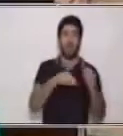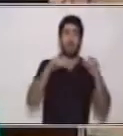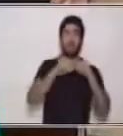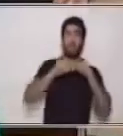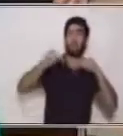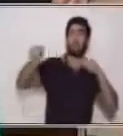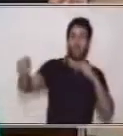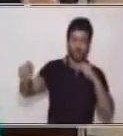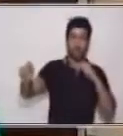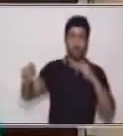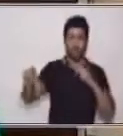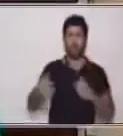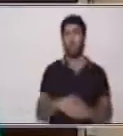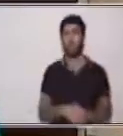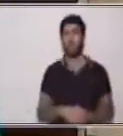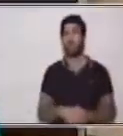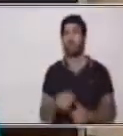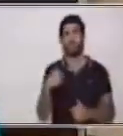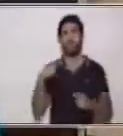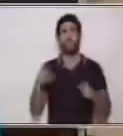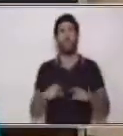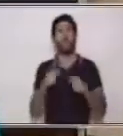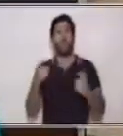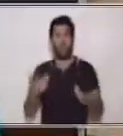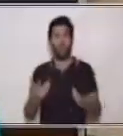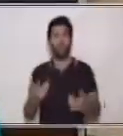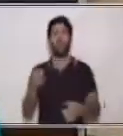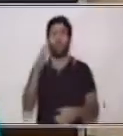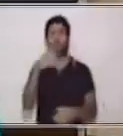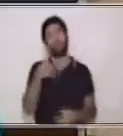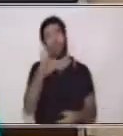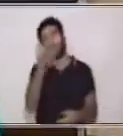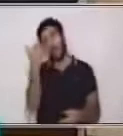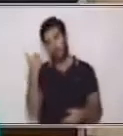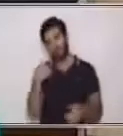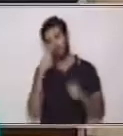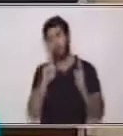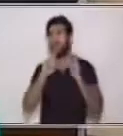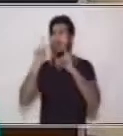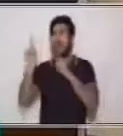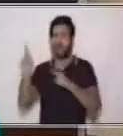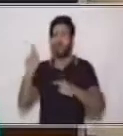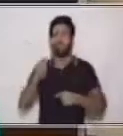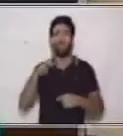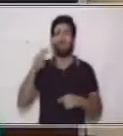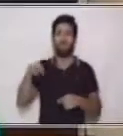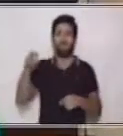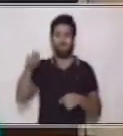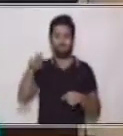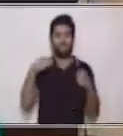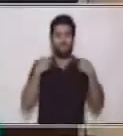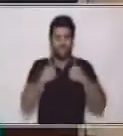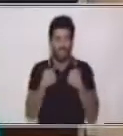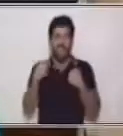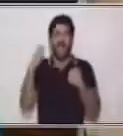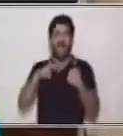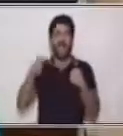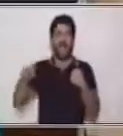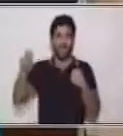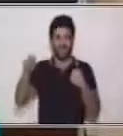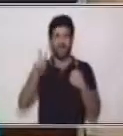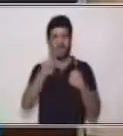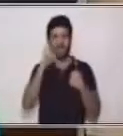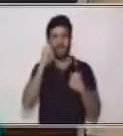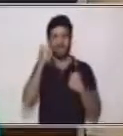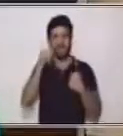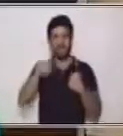podemos medir? Te voy a llevar a un viaje conociendo nuestro país. Como estás en cuarto, tienes